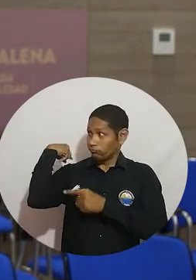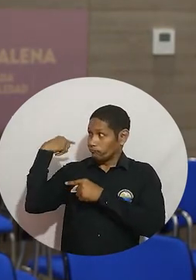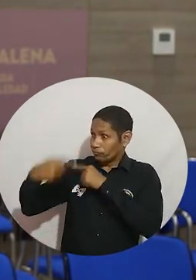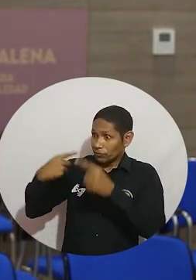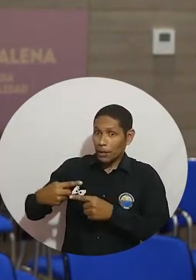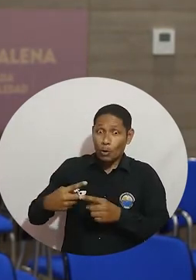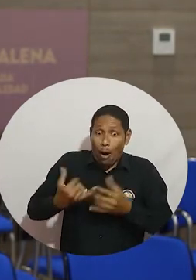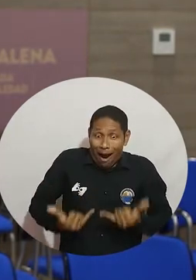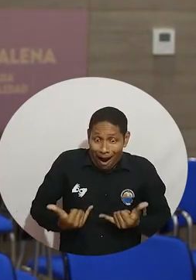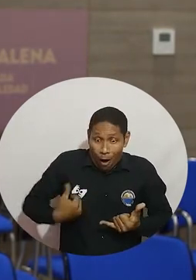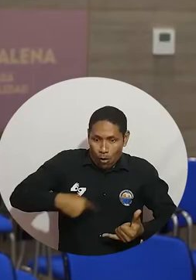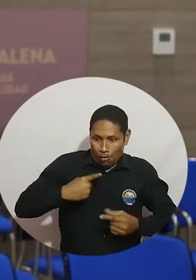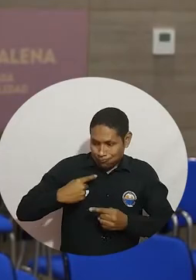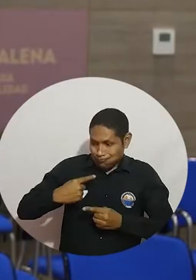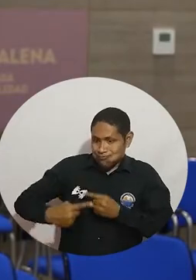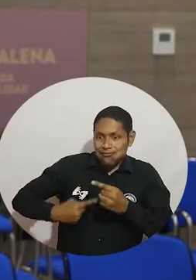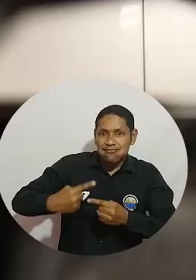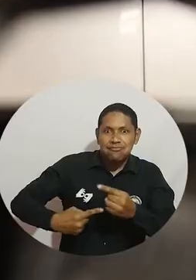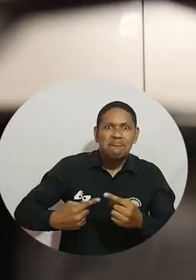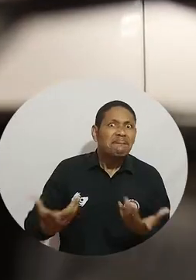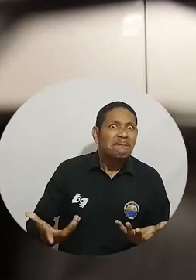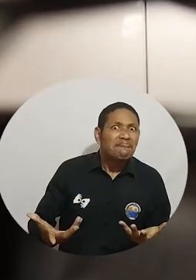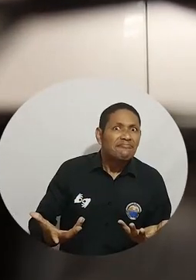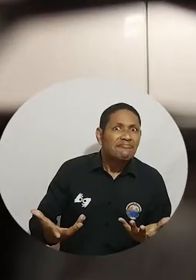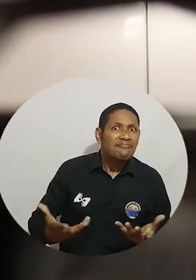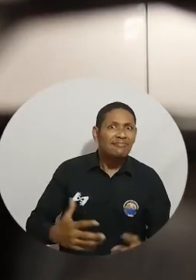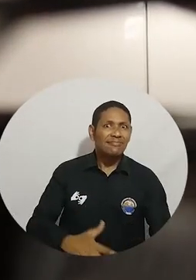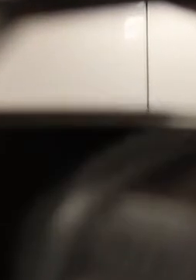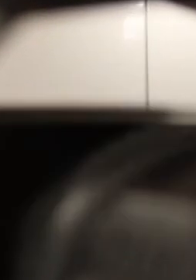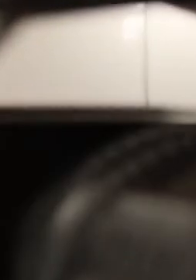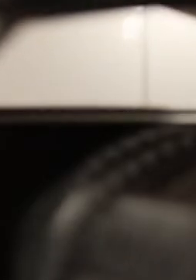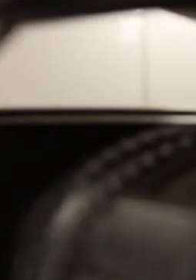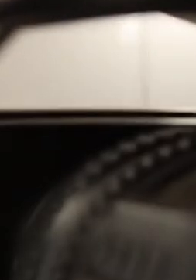del pasado, pero también el patrimonio actual.